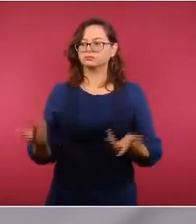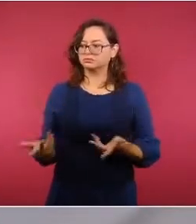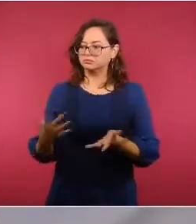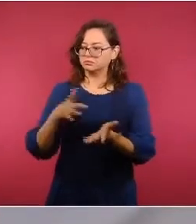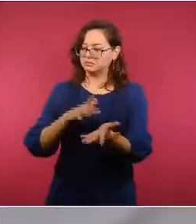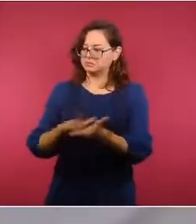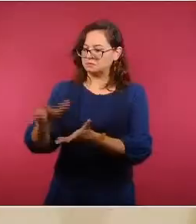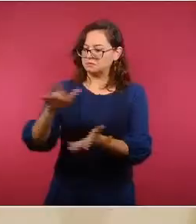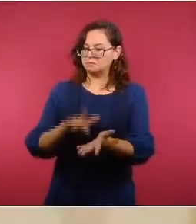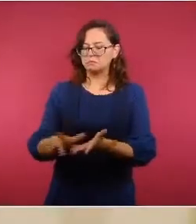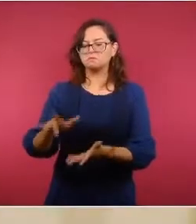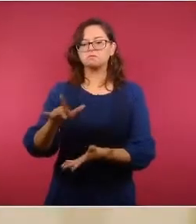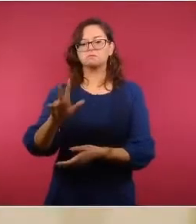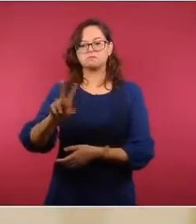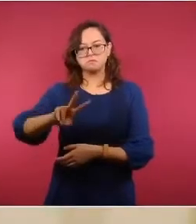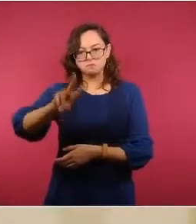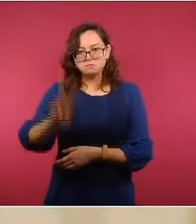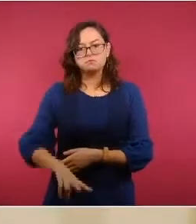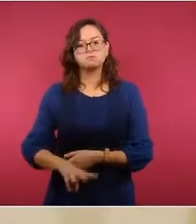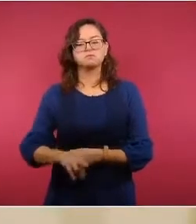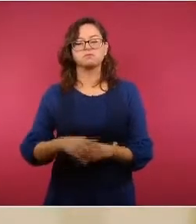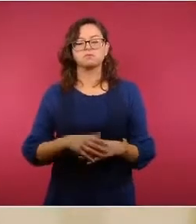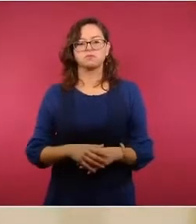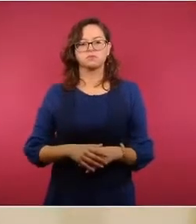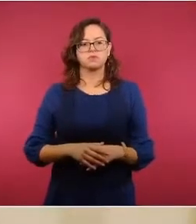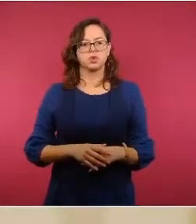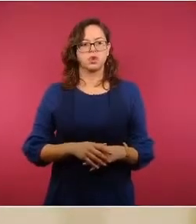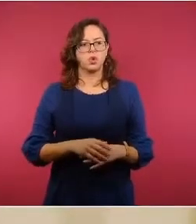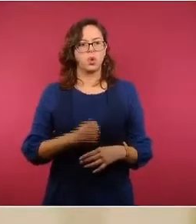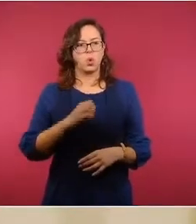solidarios, sin odio, sin rencores,